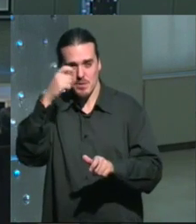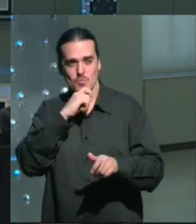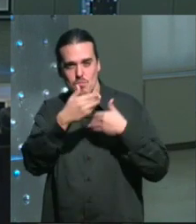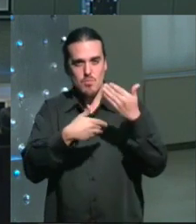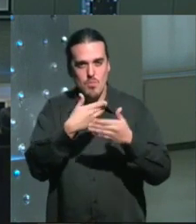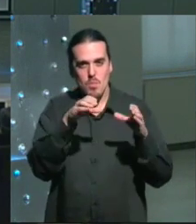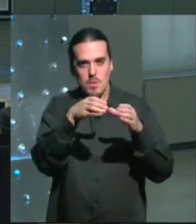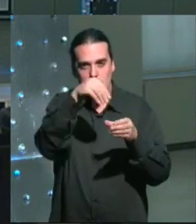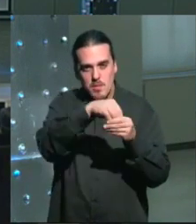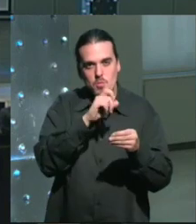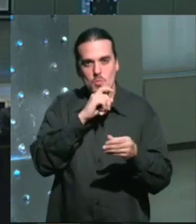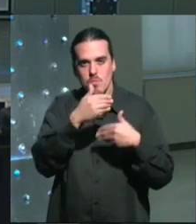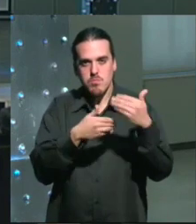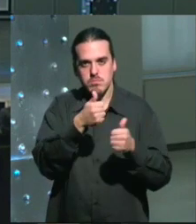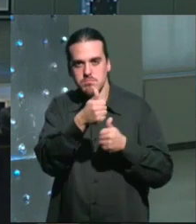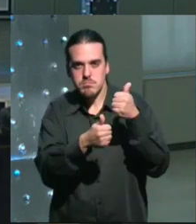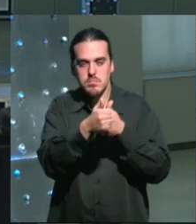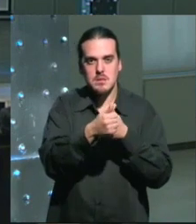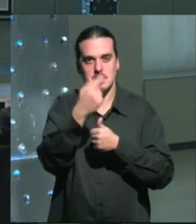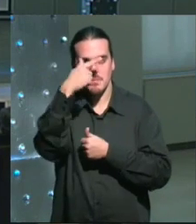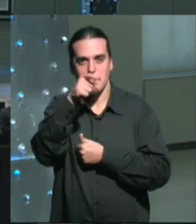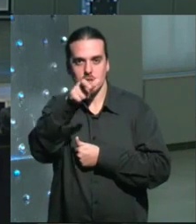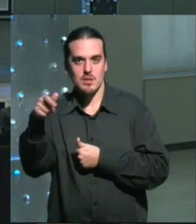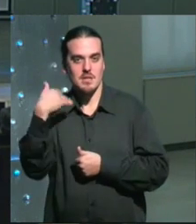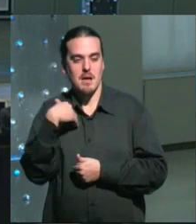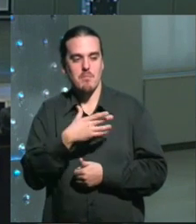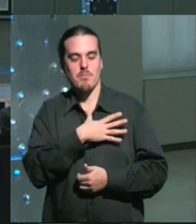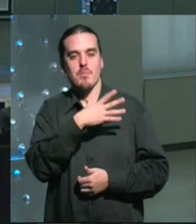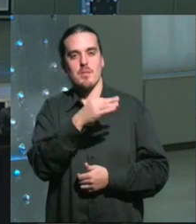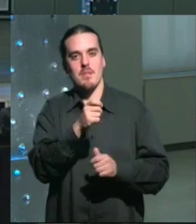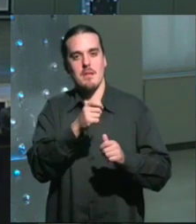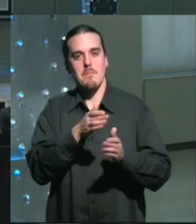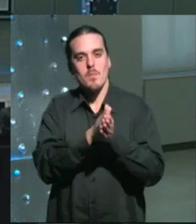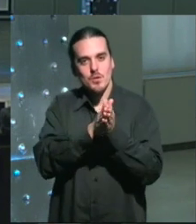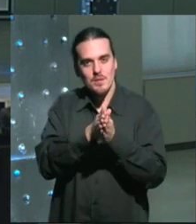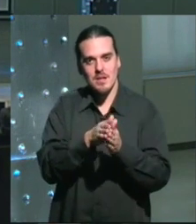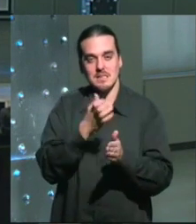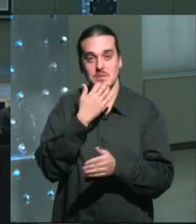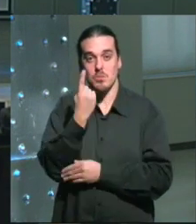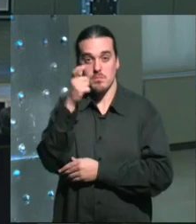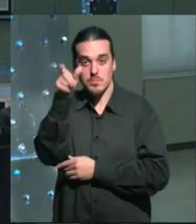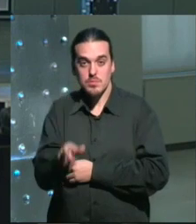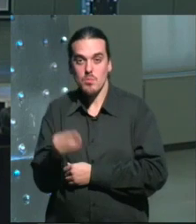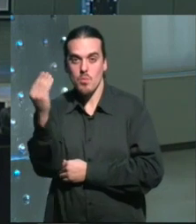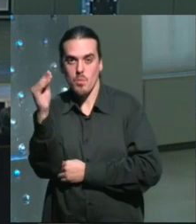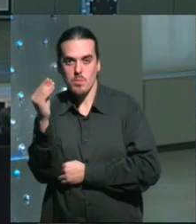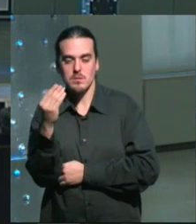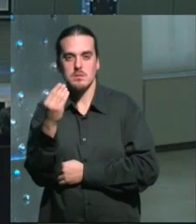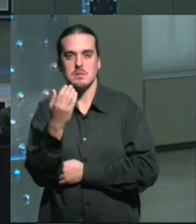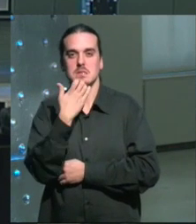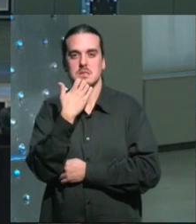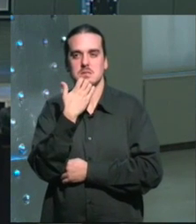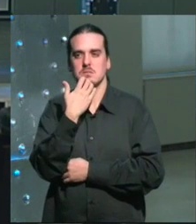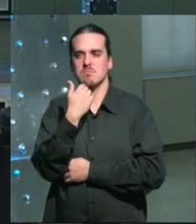sobre todo inyecta legitimidad y frescura al sistema, donde cualquier joven que se sienta